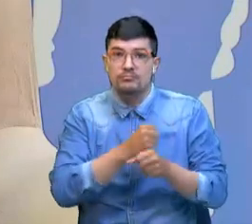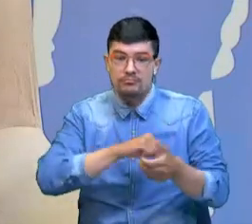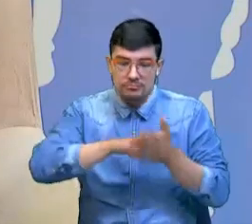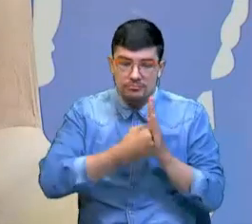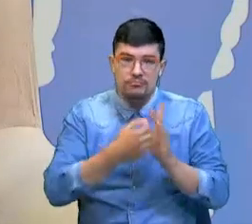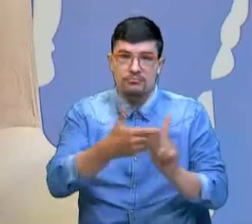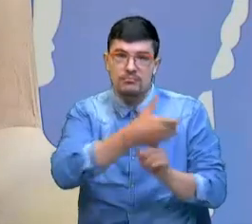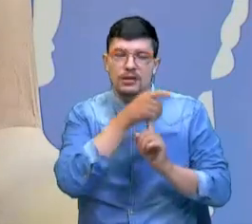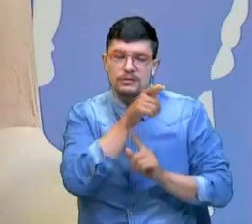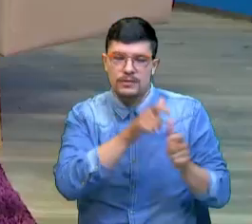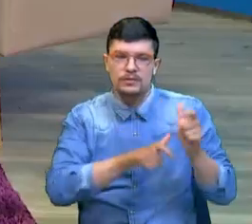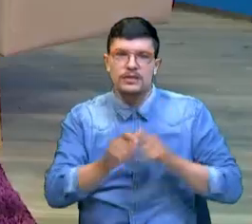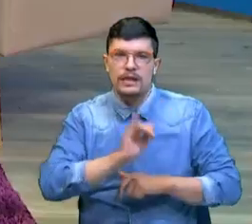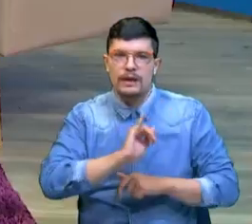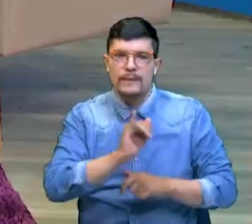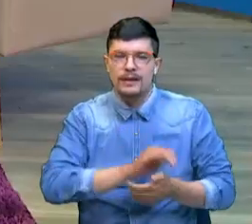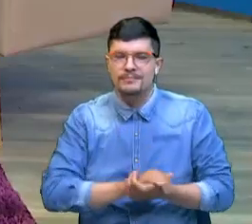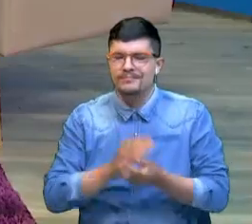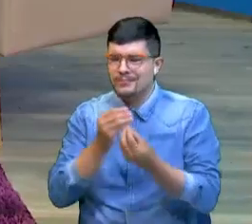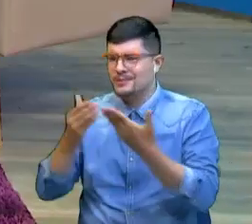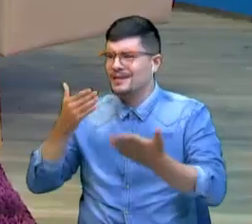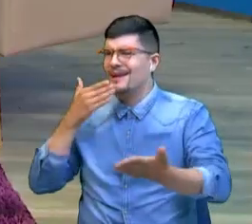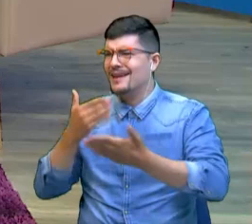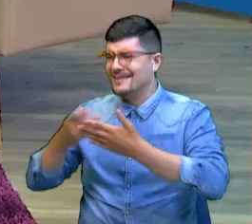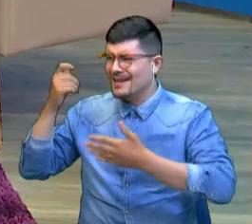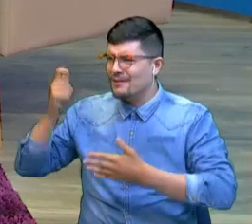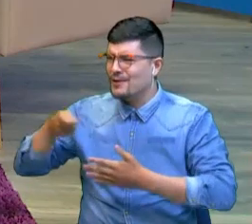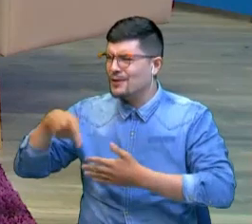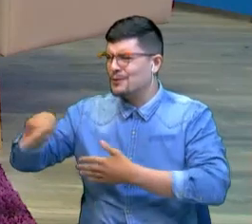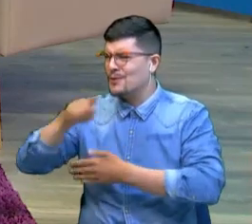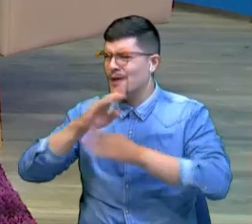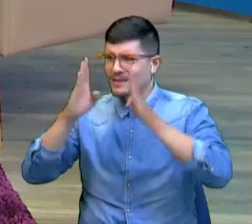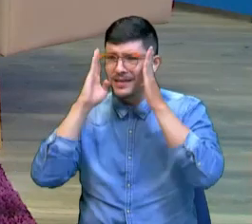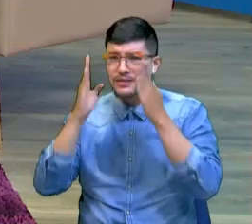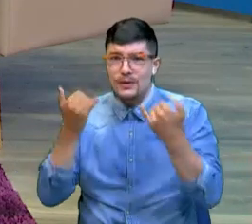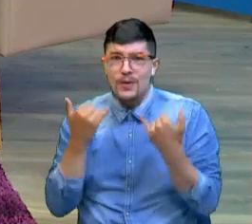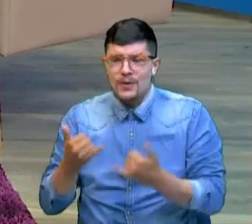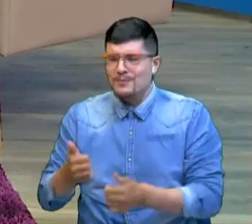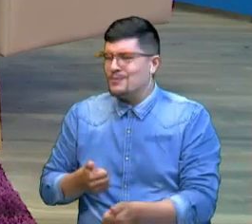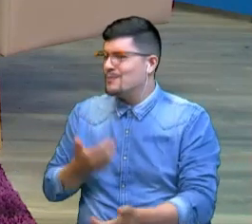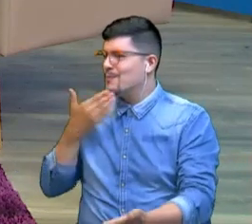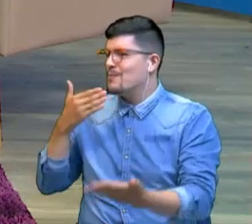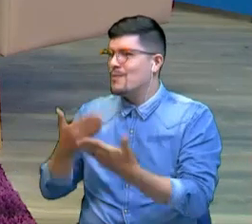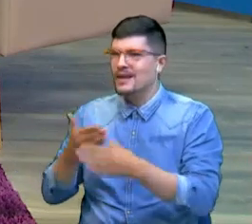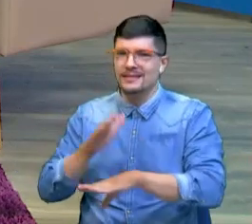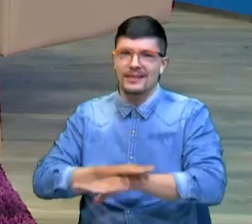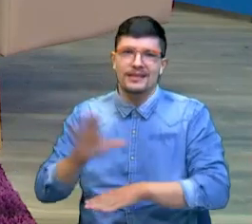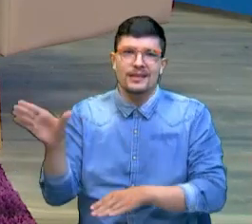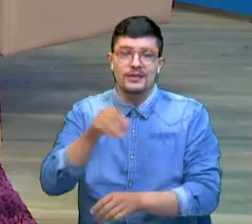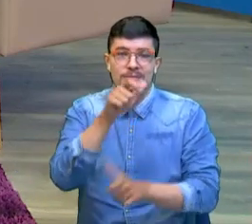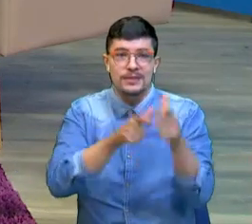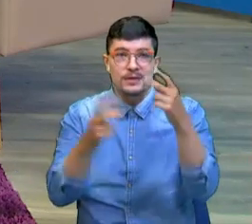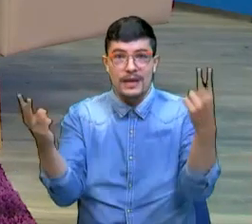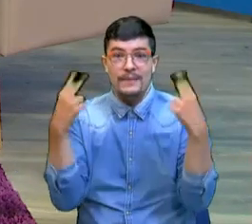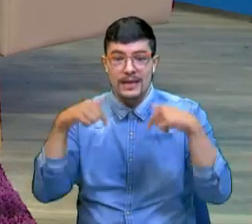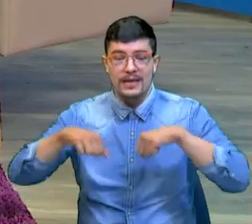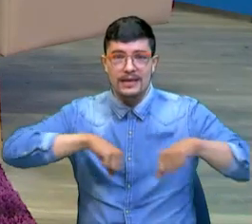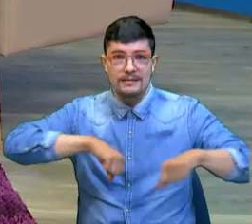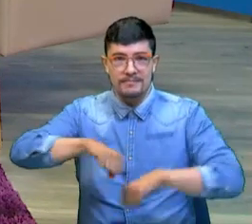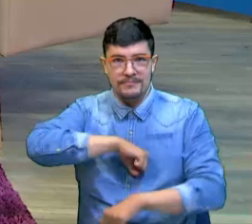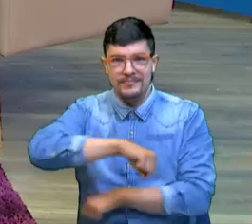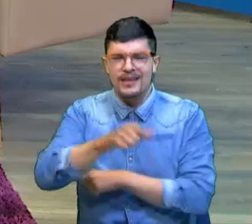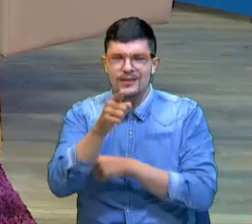reforzada. Ok. Bueno, abogado, muchísimas gracias por su atención. Muy buenas tardes para todos nuestros televidentes.